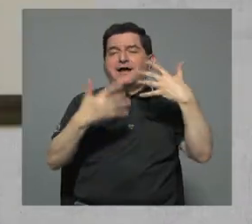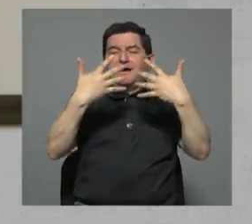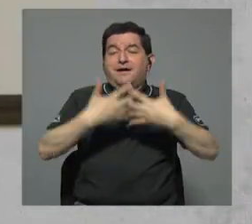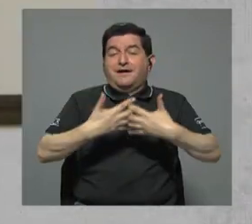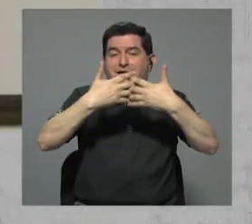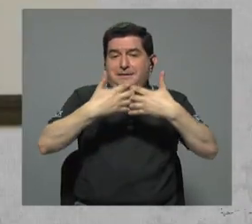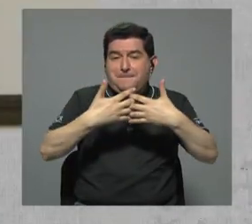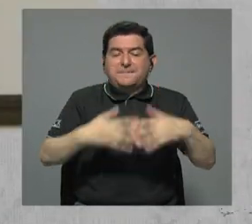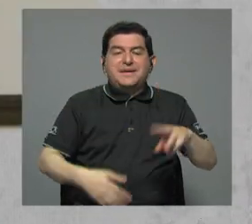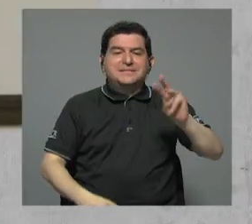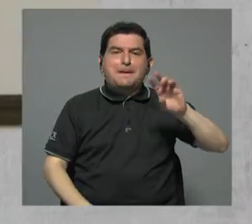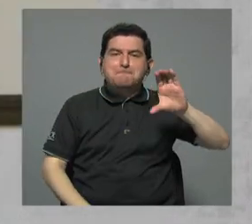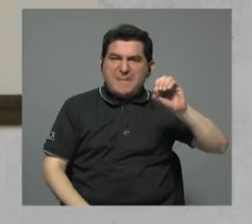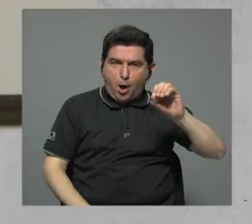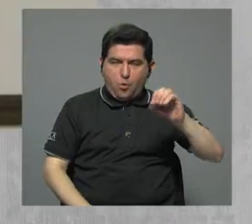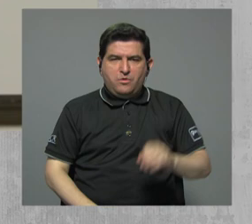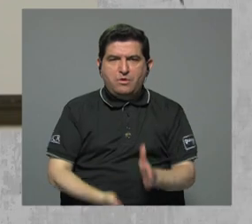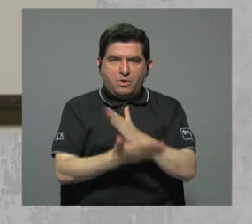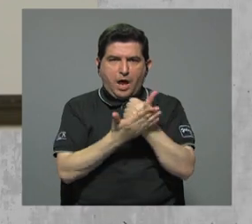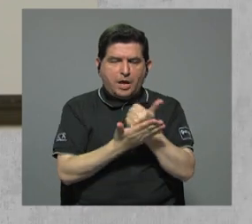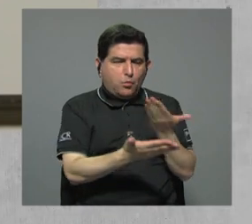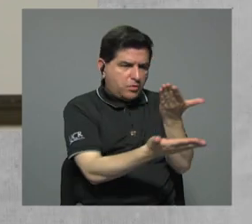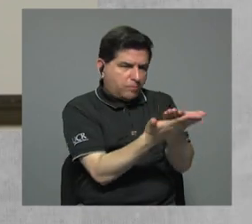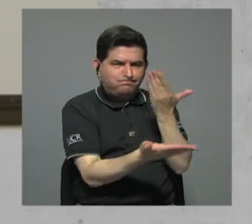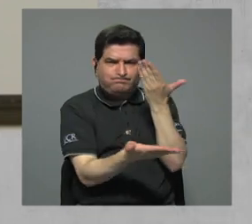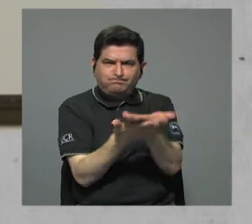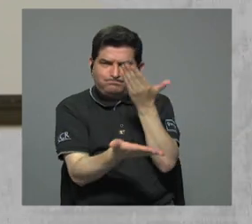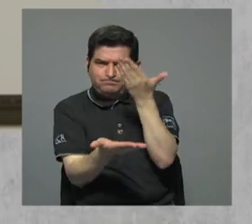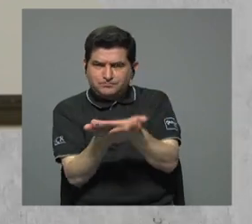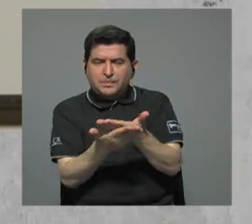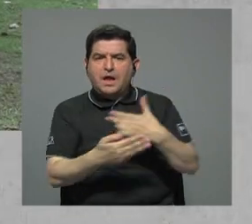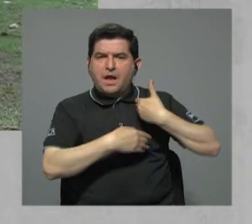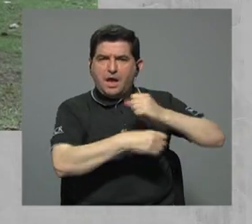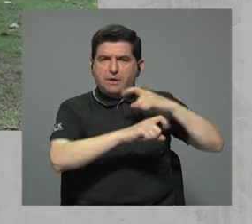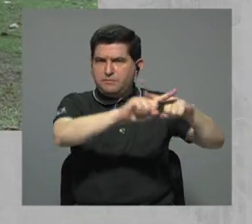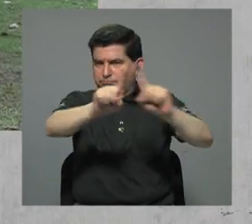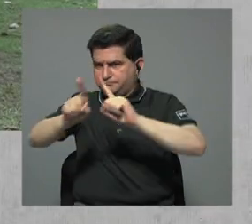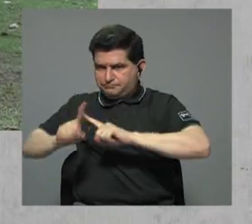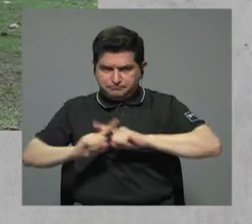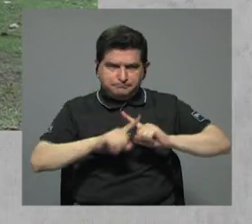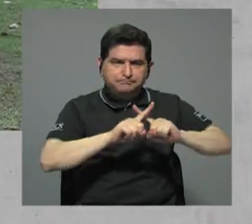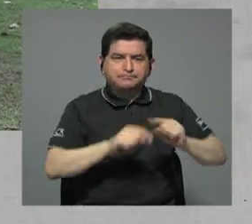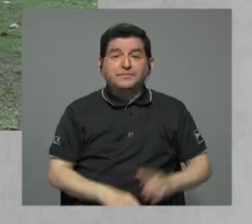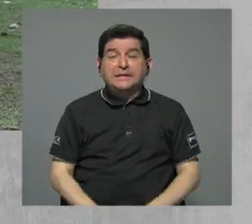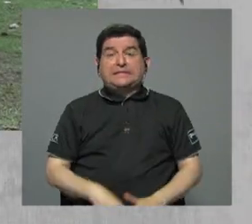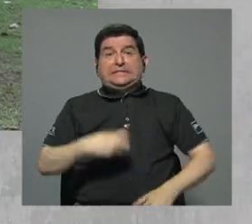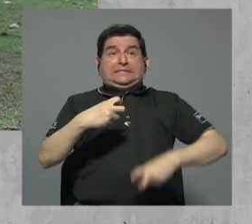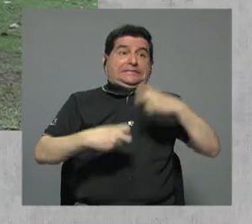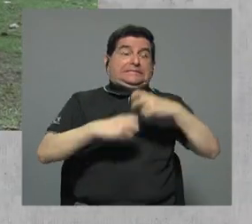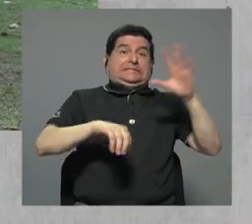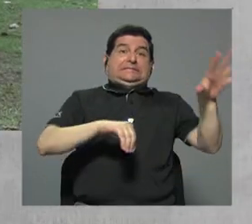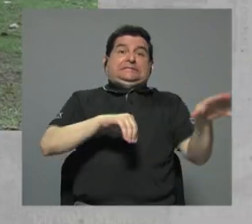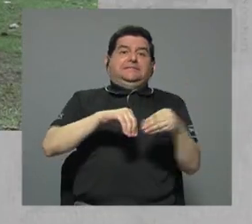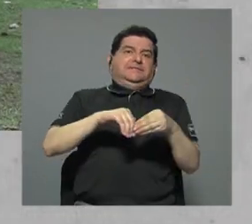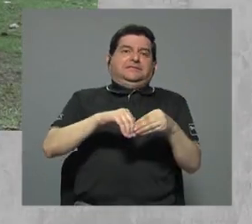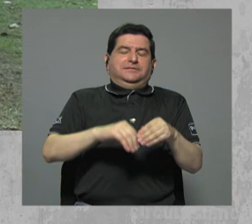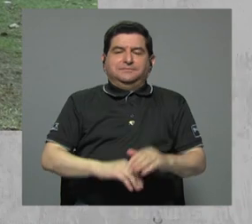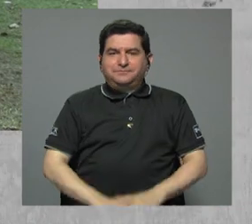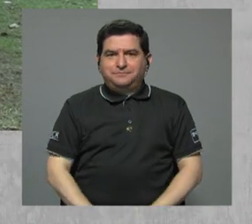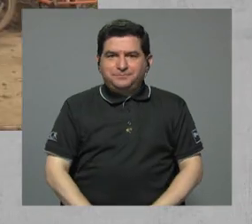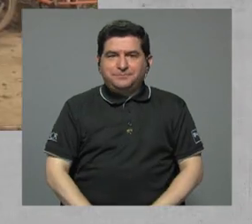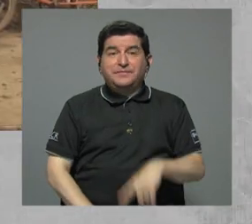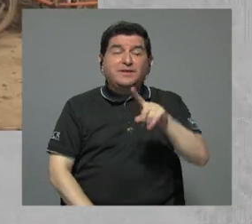a la compañía meco en algunas licitaciones de municipalidades y bueno un escándalo que se suma que está digamos